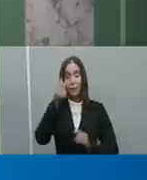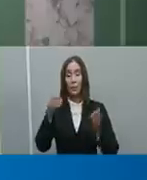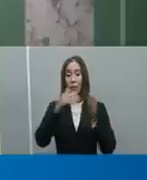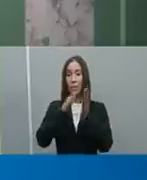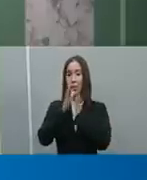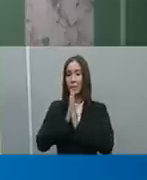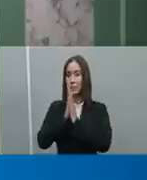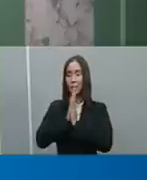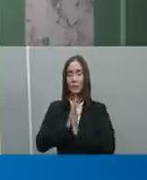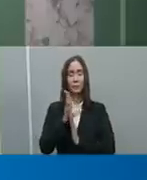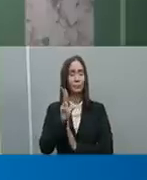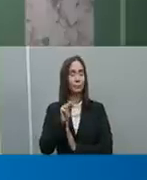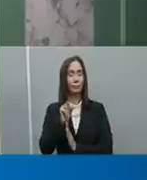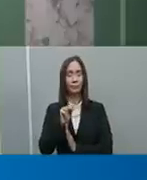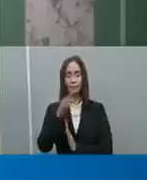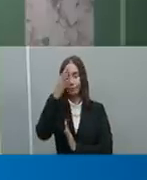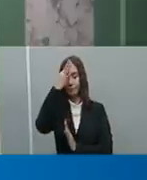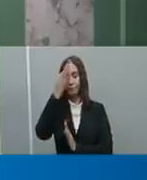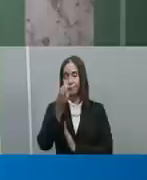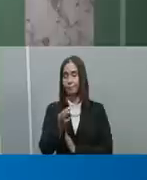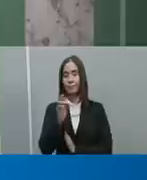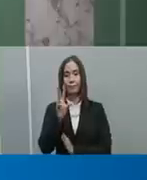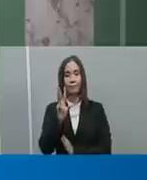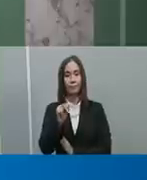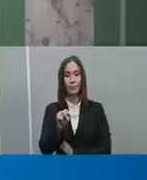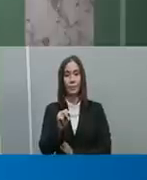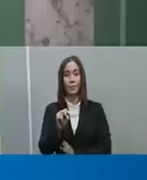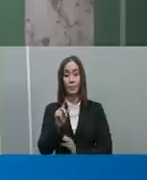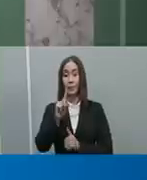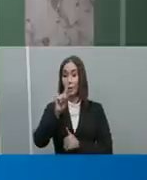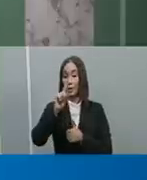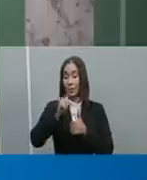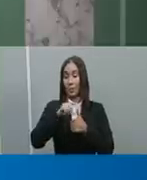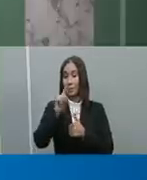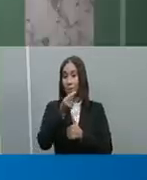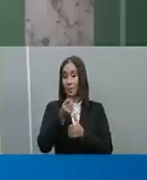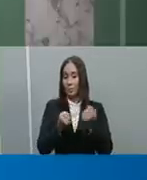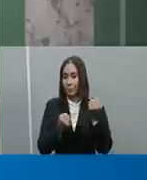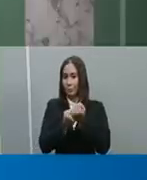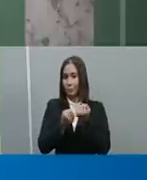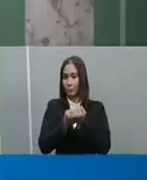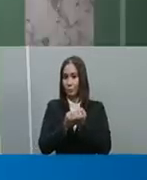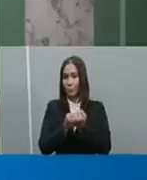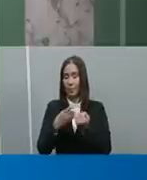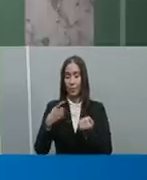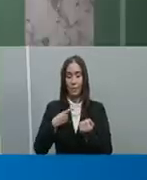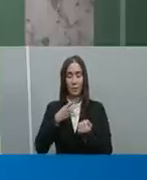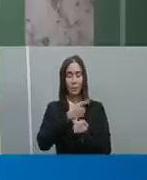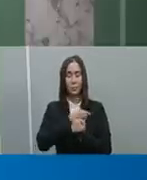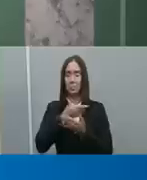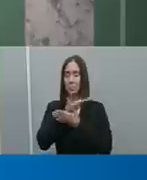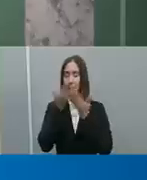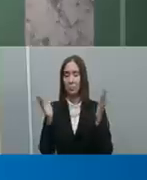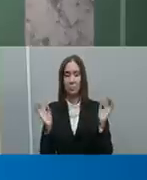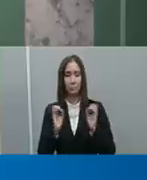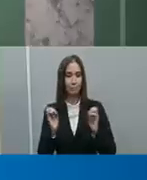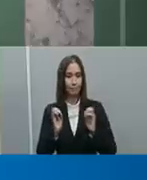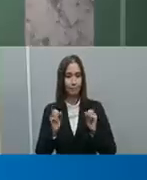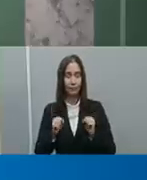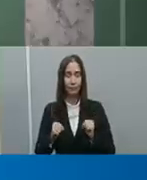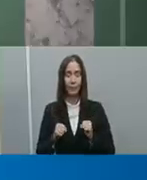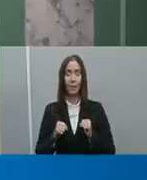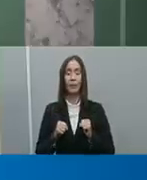En esta nueva etapa pidió colaboración, hablando del control de la pandemia en la República Dominicana, además de